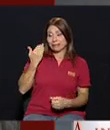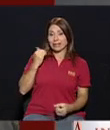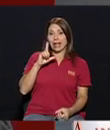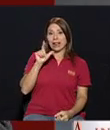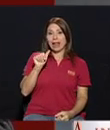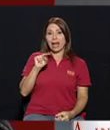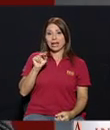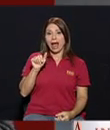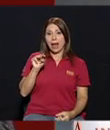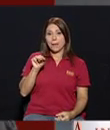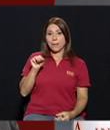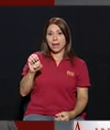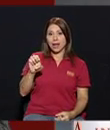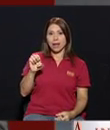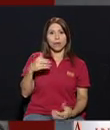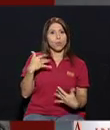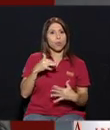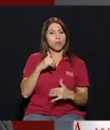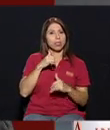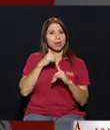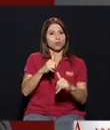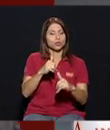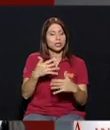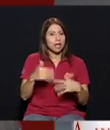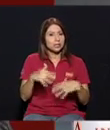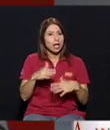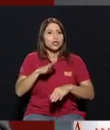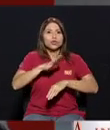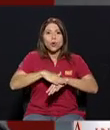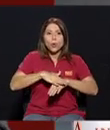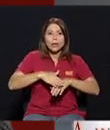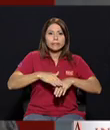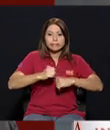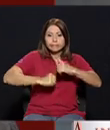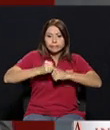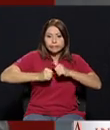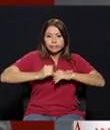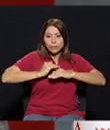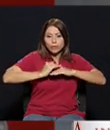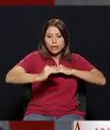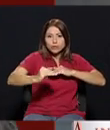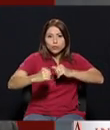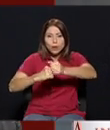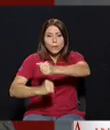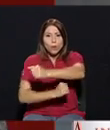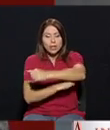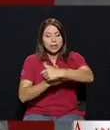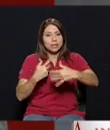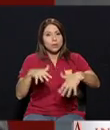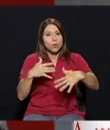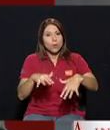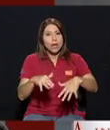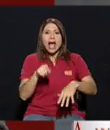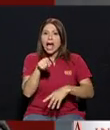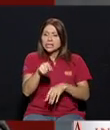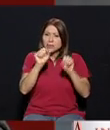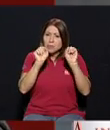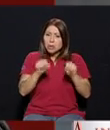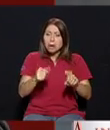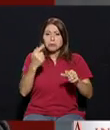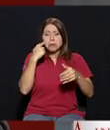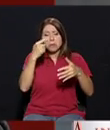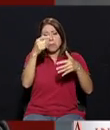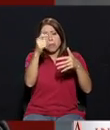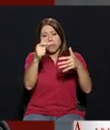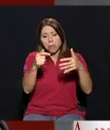haciendo denuncias extraordinarias sobre la situación de la infraestructura vial, sobre puentes, y así podríamos